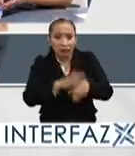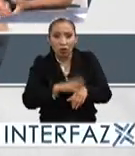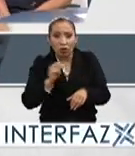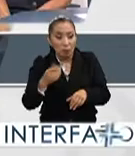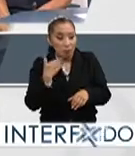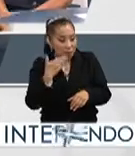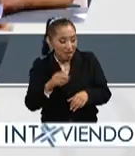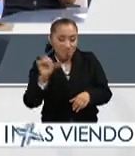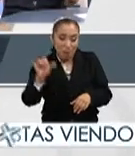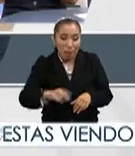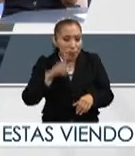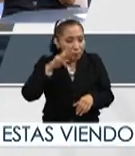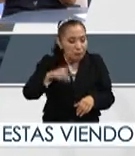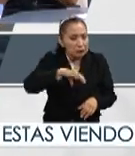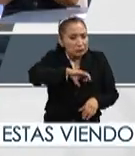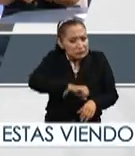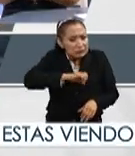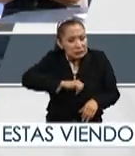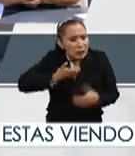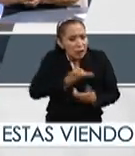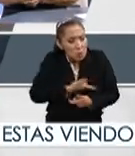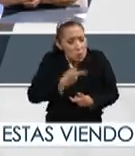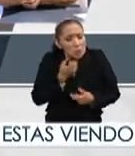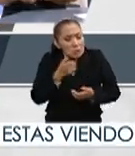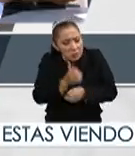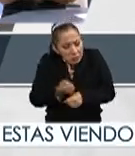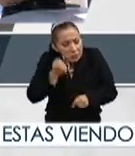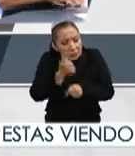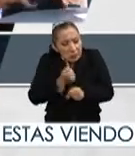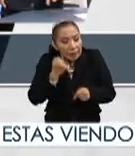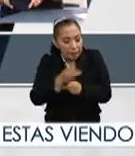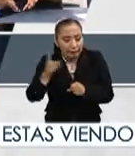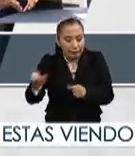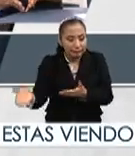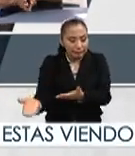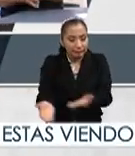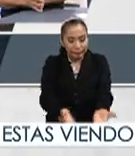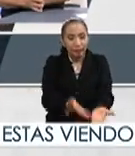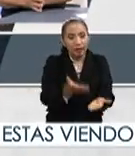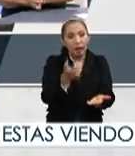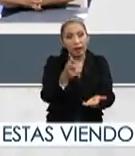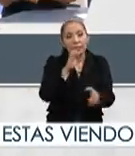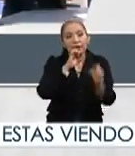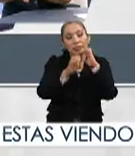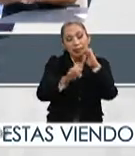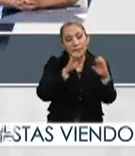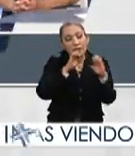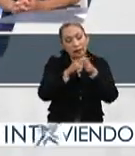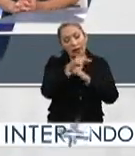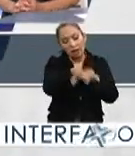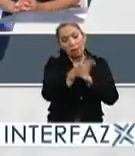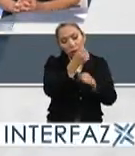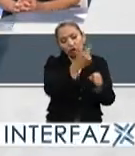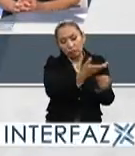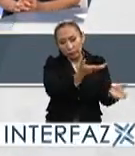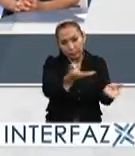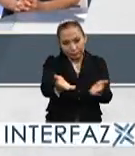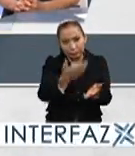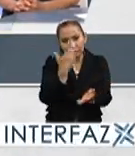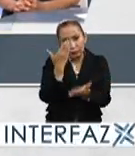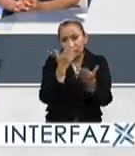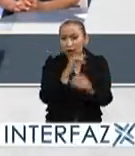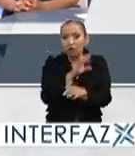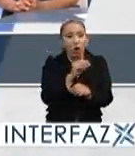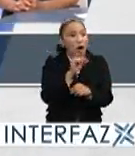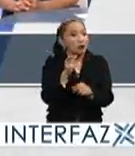están lo suficiente buenas, pero vemos tanto empeño, pues a eso les damos en la entrevista, pues que les damos la oportunidad, ¿no? Entonces, no